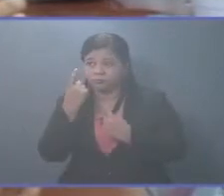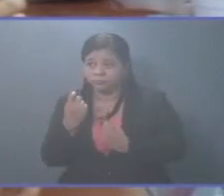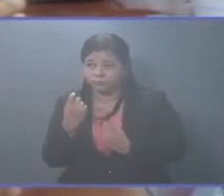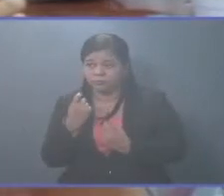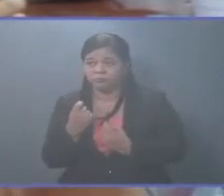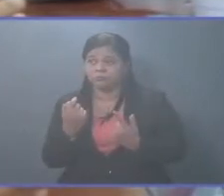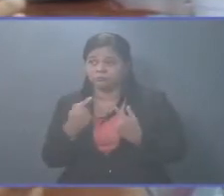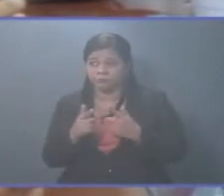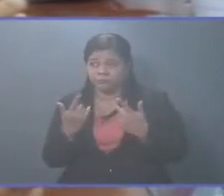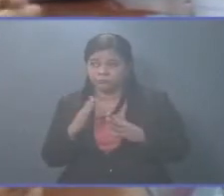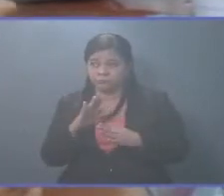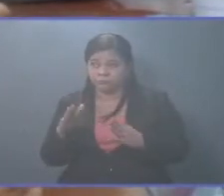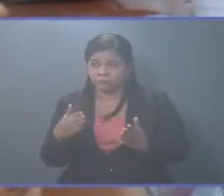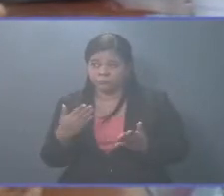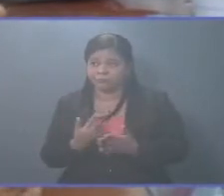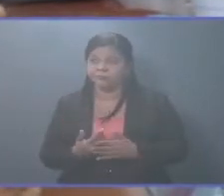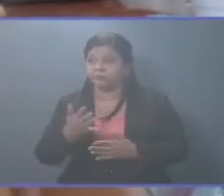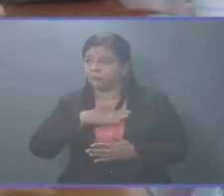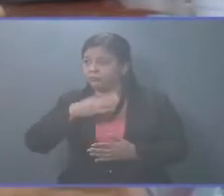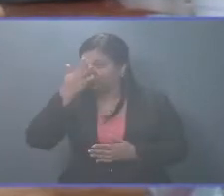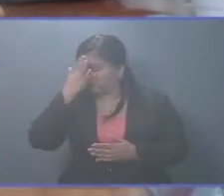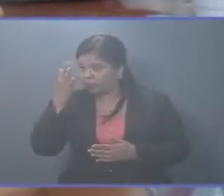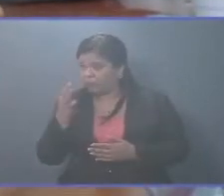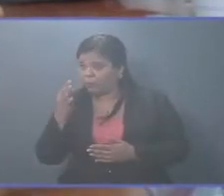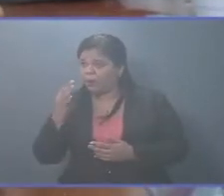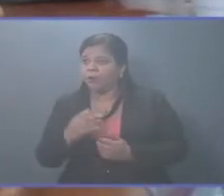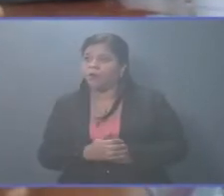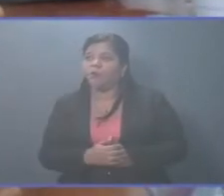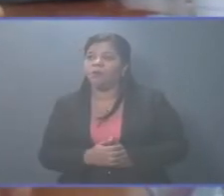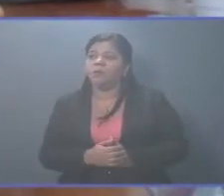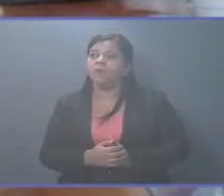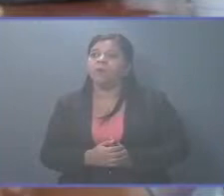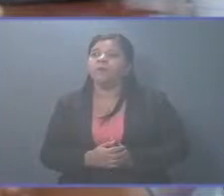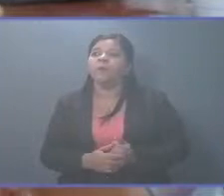cabinas, eso creo que ha sido, para nosotros también fue sorpresa.